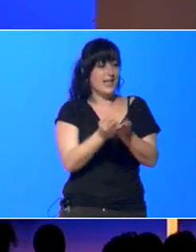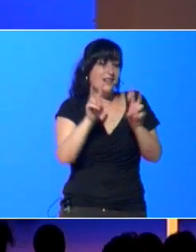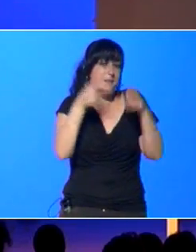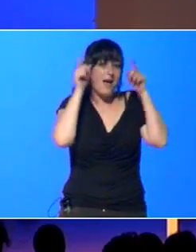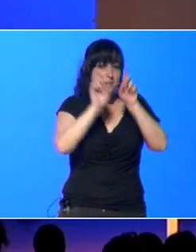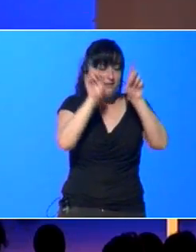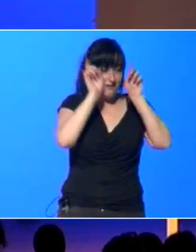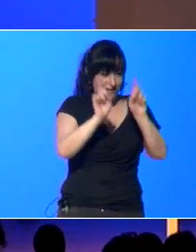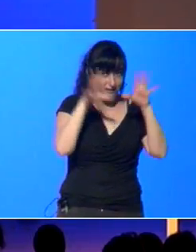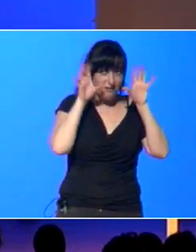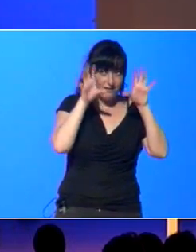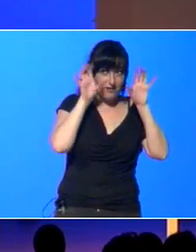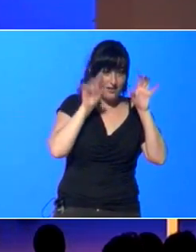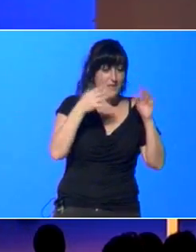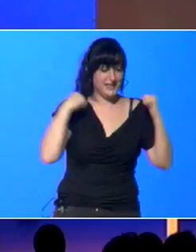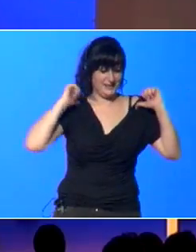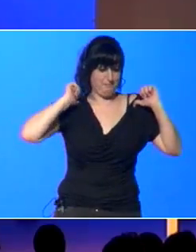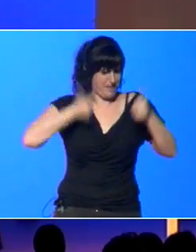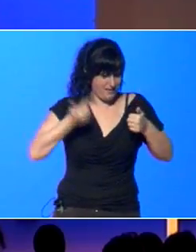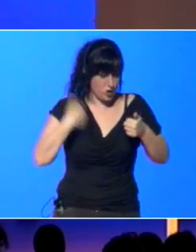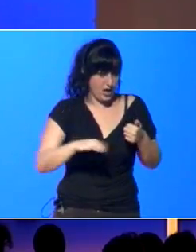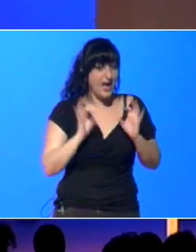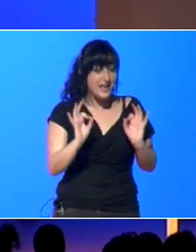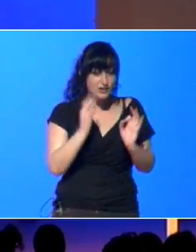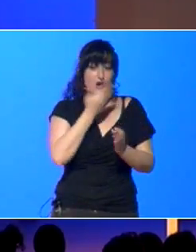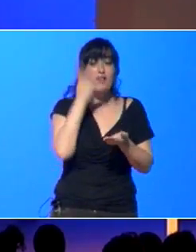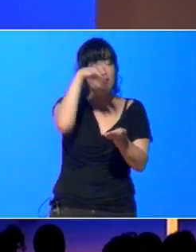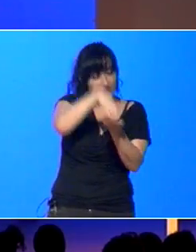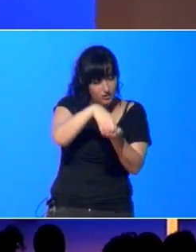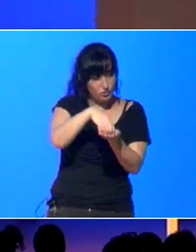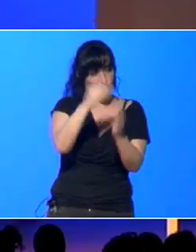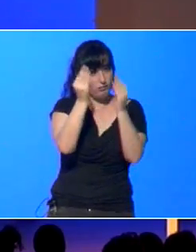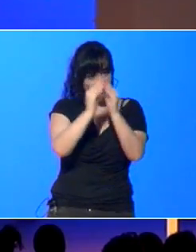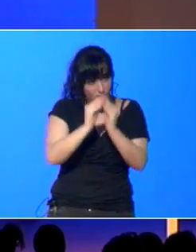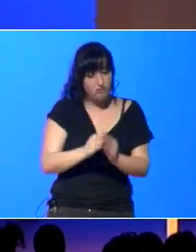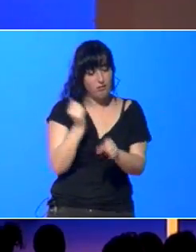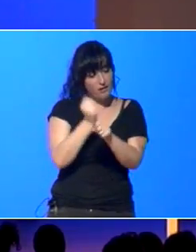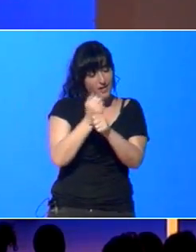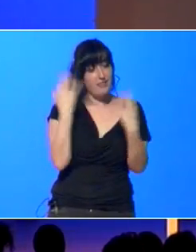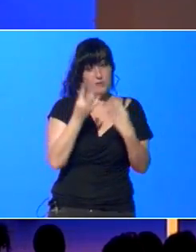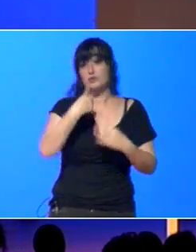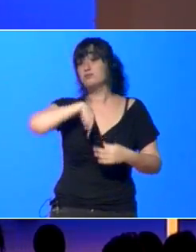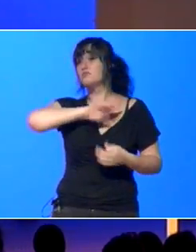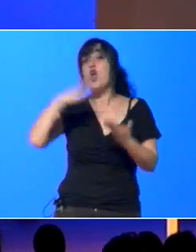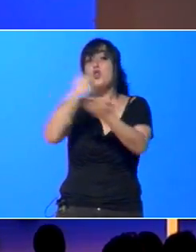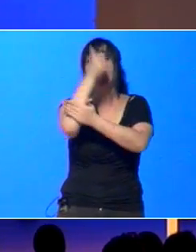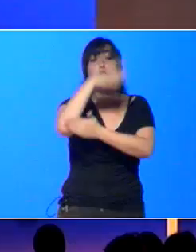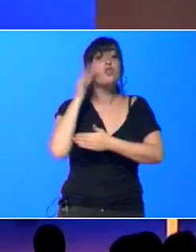principio. Eso es lo que tenemos que trabajar en el centro. Ese es un reto que tenemos todos y todas las que estamos aquí. Pero